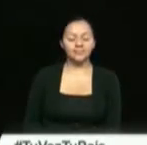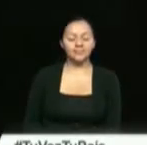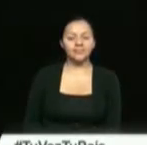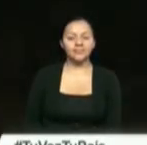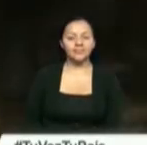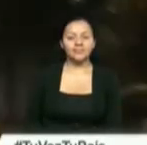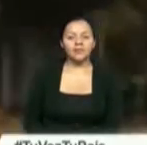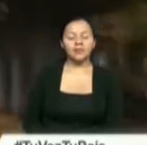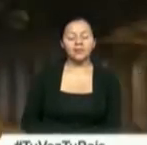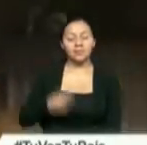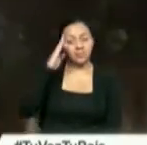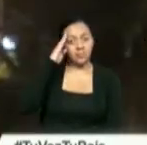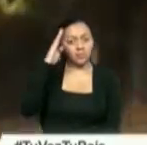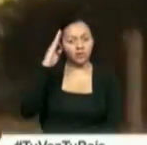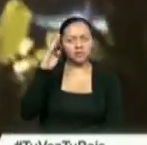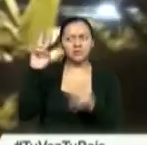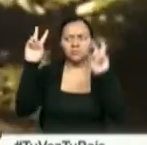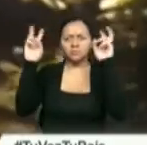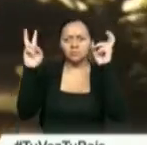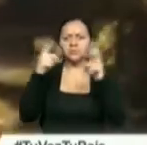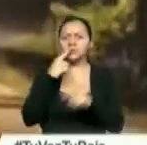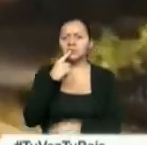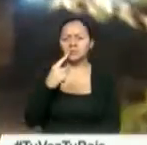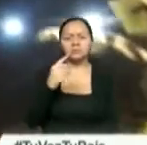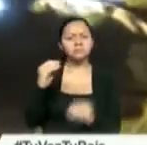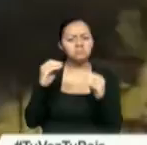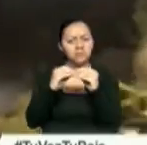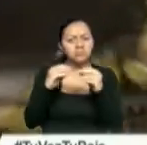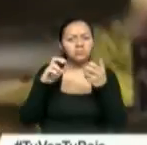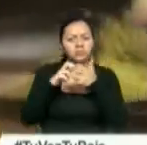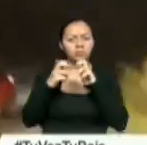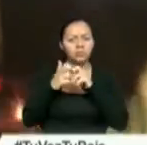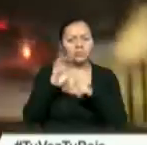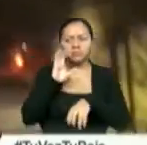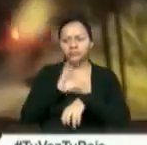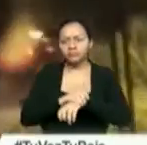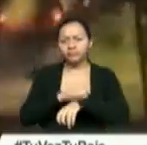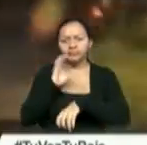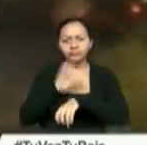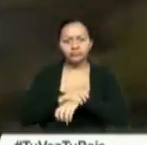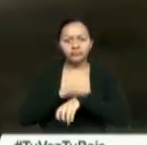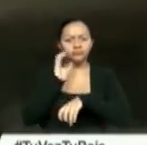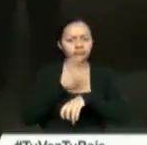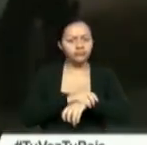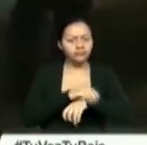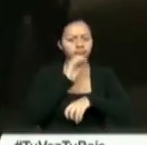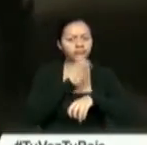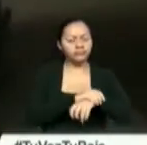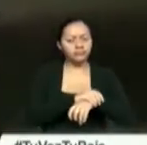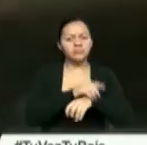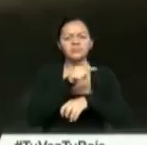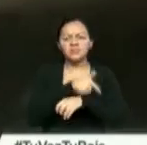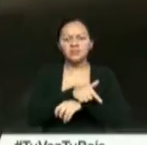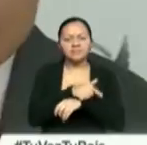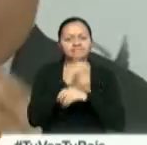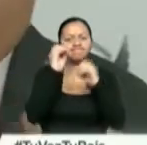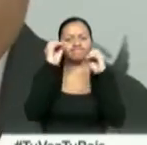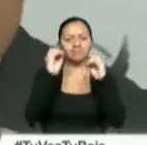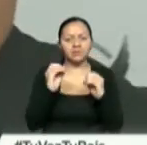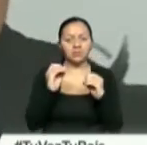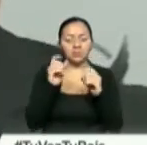consigna de la policía nacional es dejar en cero el registro de boletas de detenciones contra personas vinculadas a delitos que atenten contra la